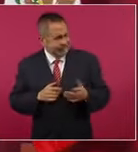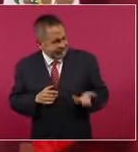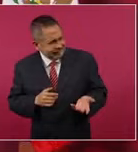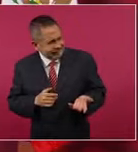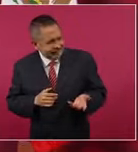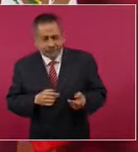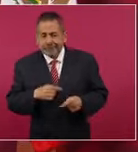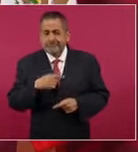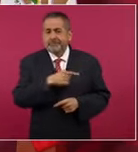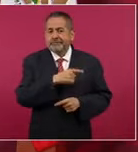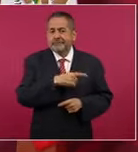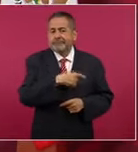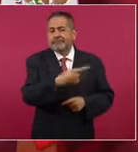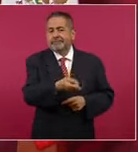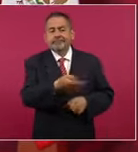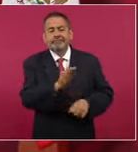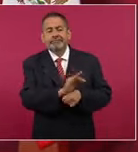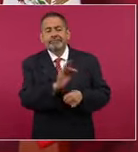a